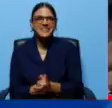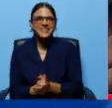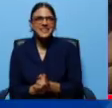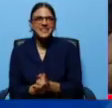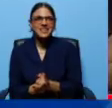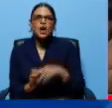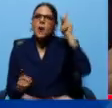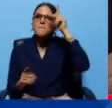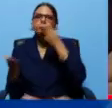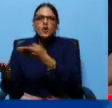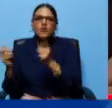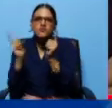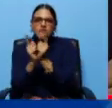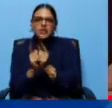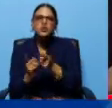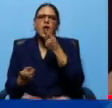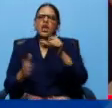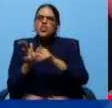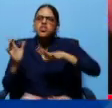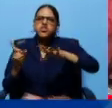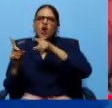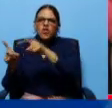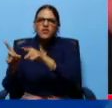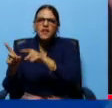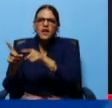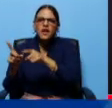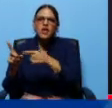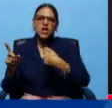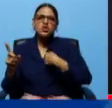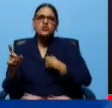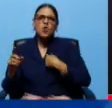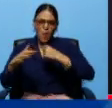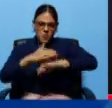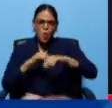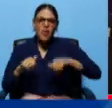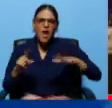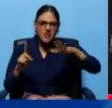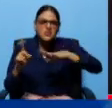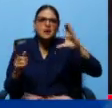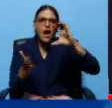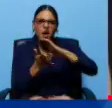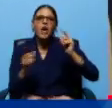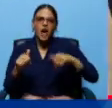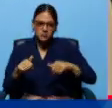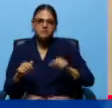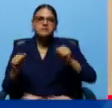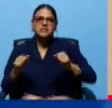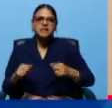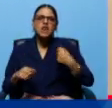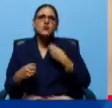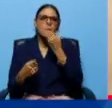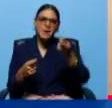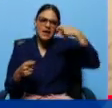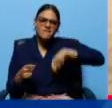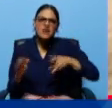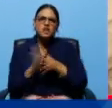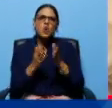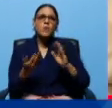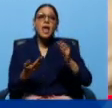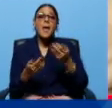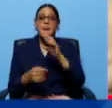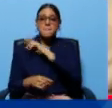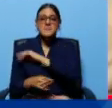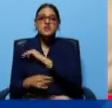matemáticas. ¿De dónde es usted, Borges? Yo soy aquí del urbanismo Ciudad Lebrun. Soy beneficiaria de la Misión